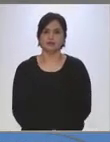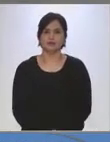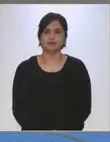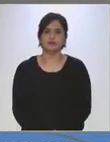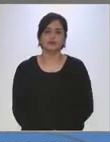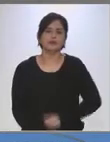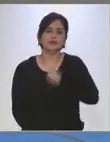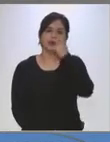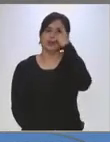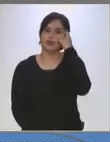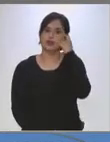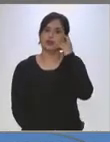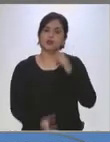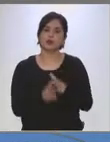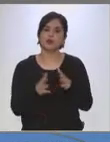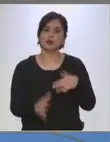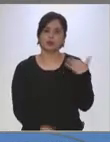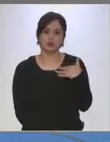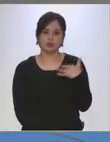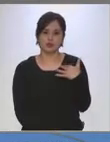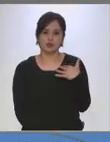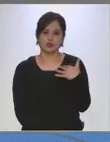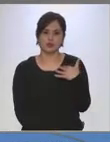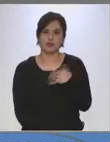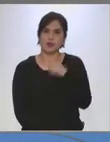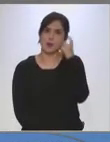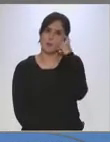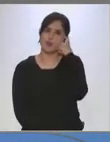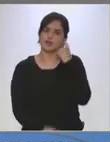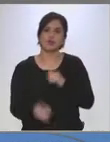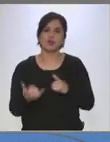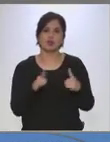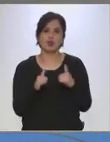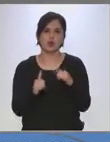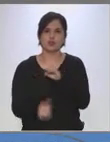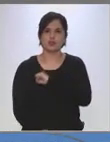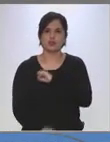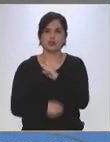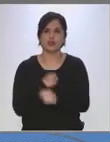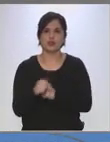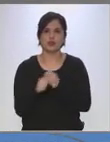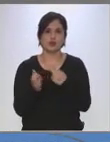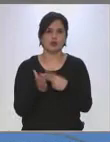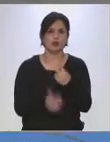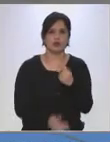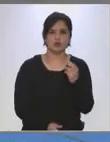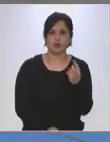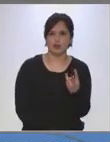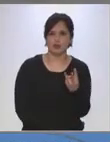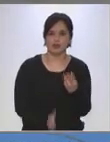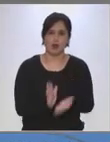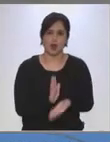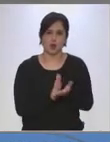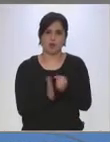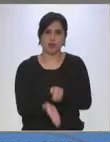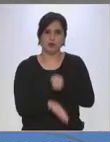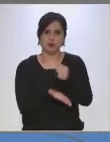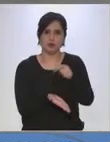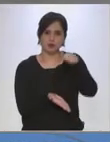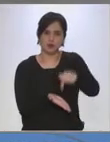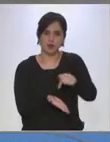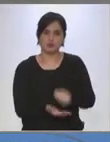creemos que es fundamental que pensando en los juegos santiago 2023 aumentemos los recursos hoy día